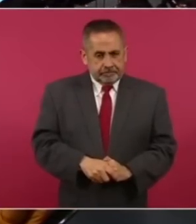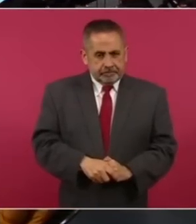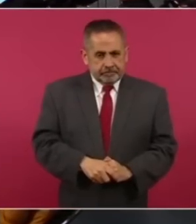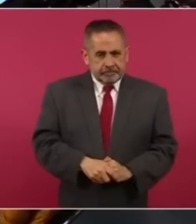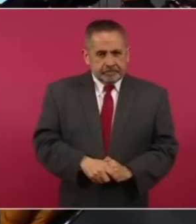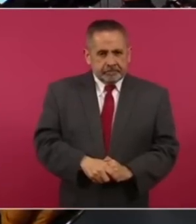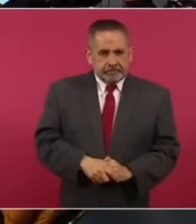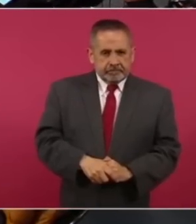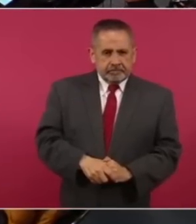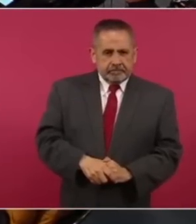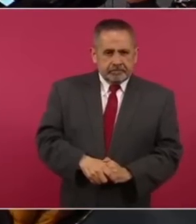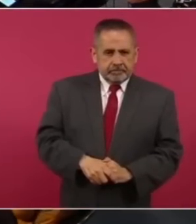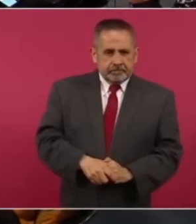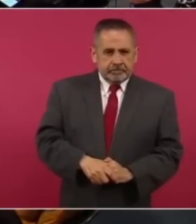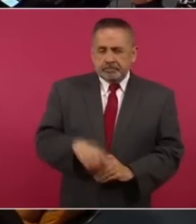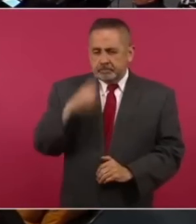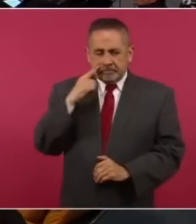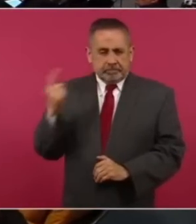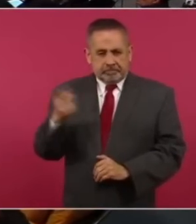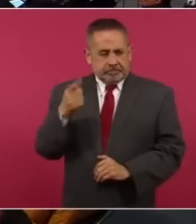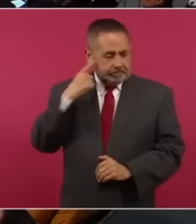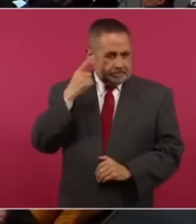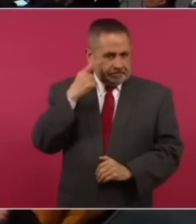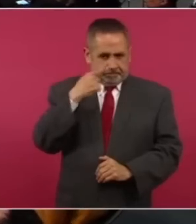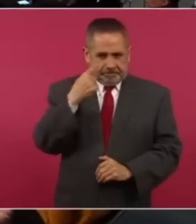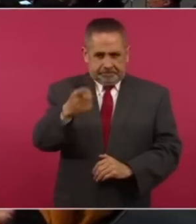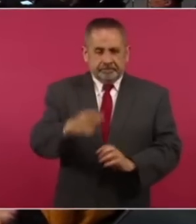Presidente. Ahí está, mire, escuchen eso.